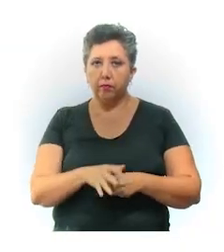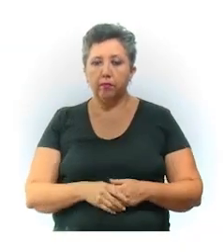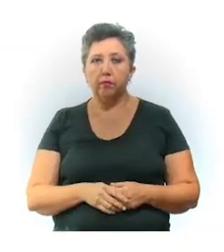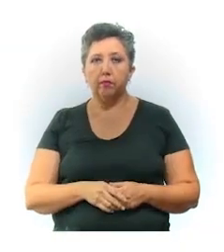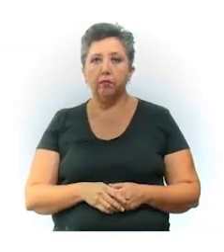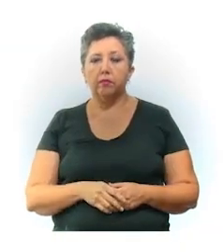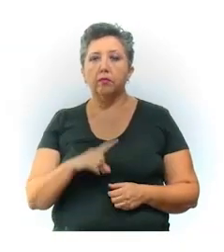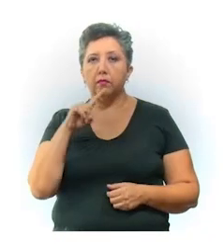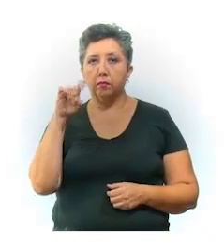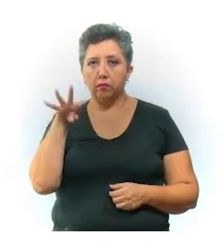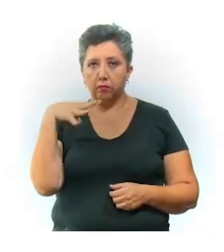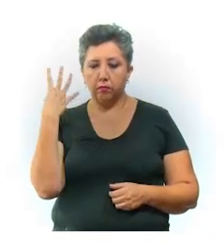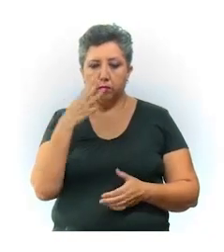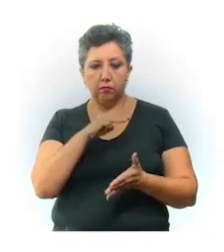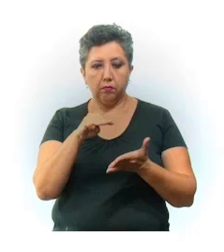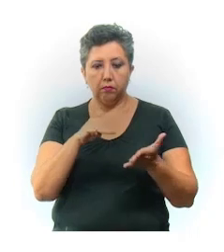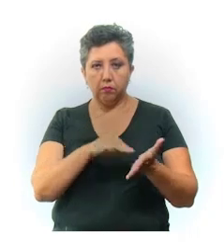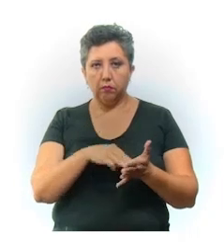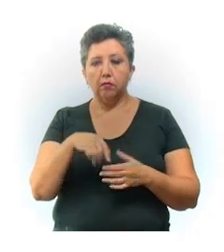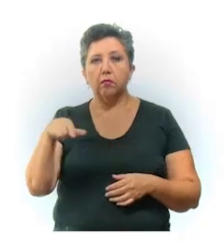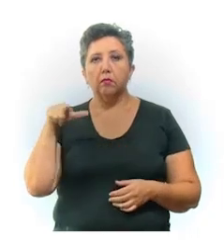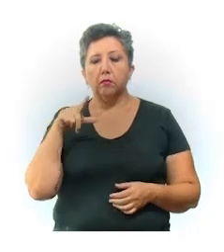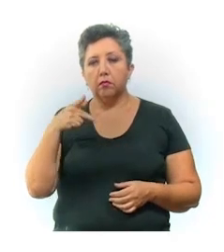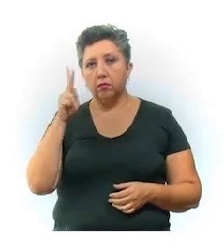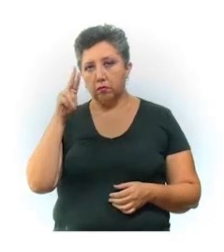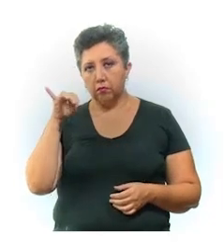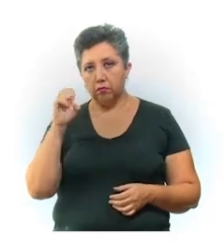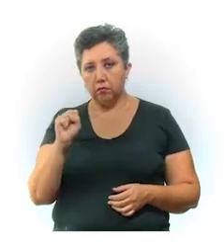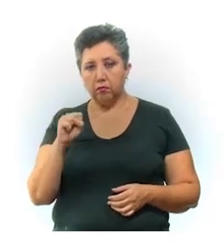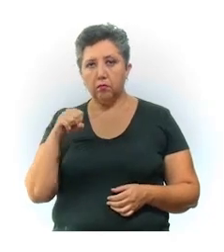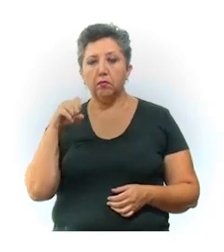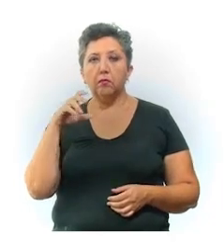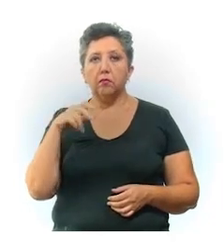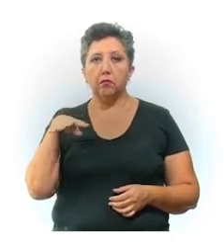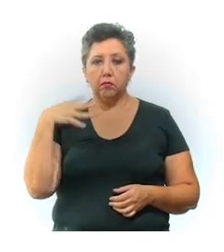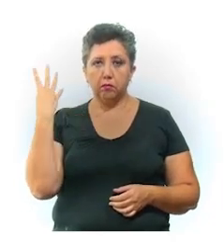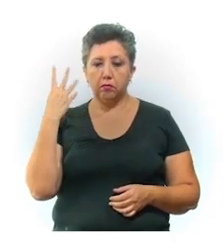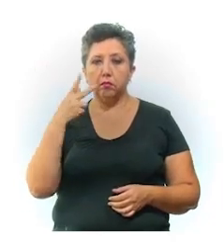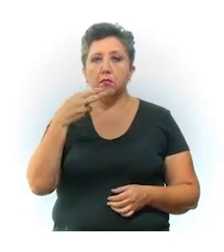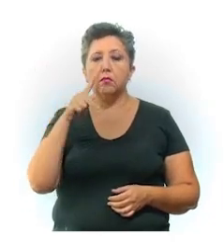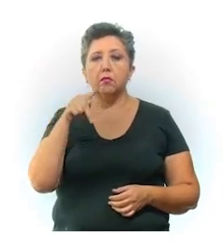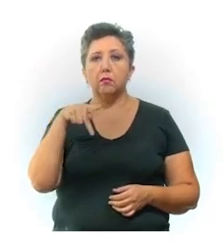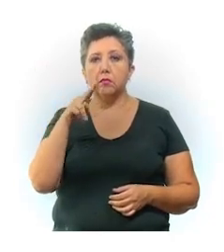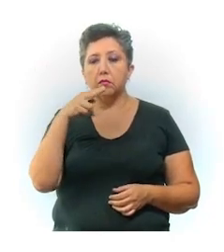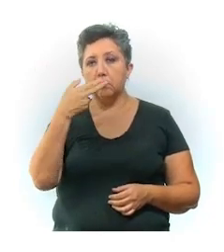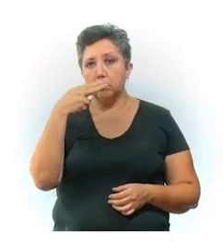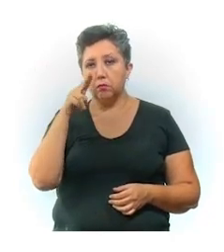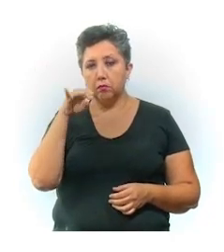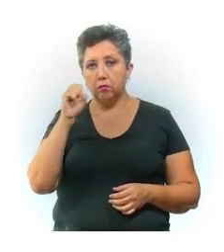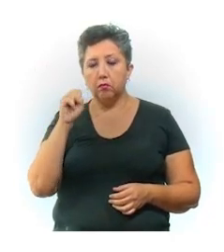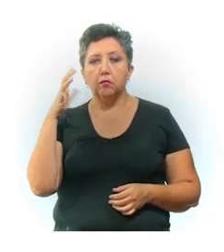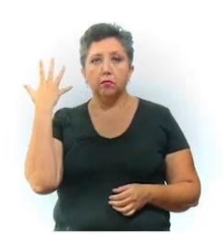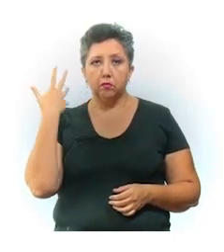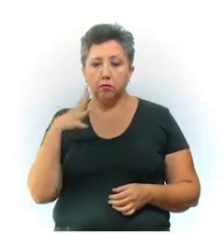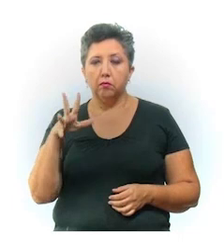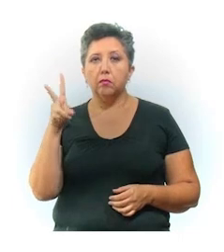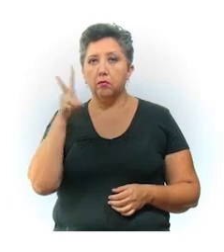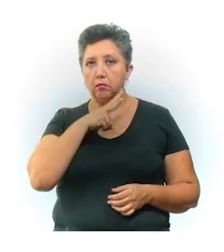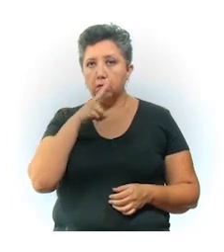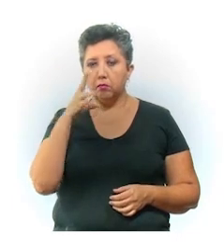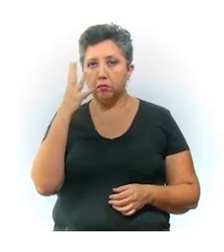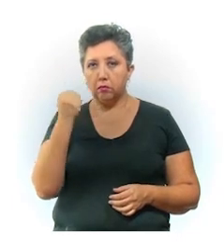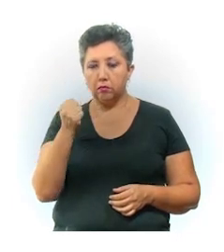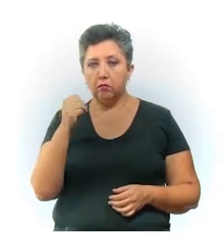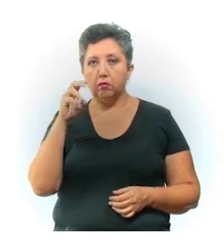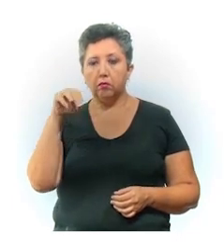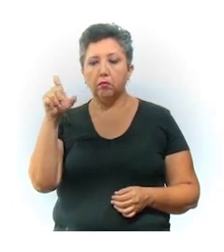coronavirus, 114 en Mérida, 17 en Canacín, 14 en Junucmá, 10 en Humán y en Valladolid,